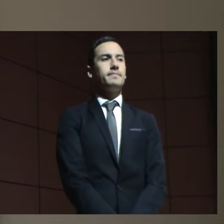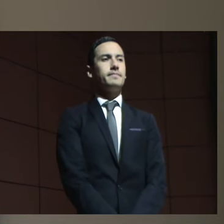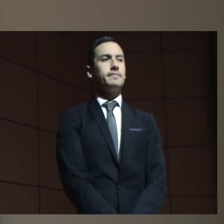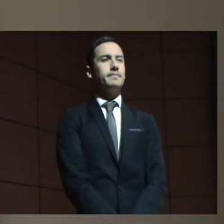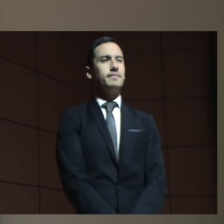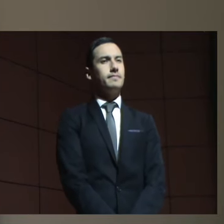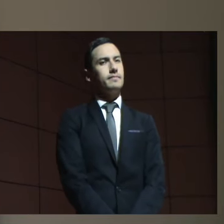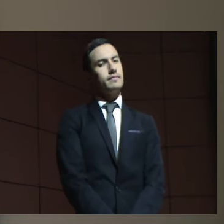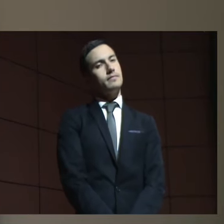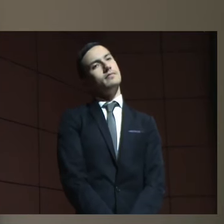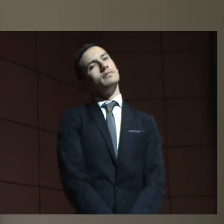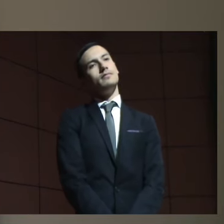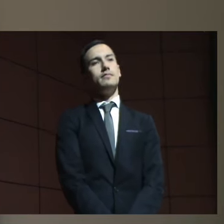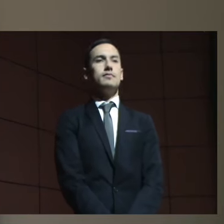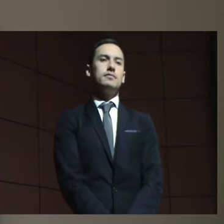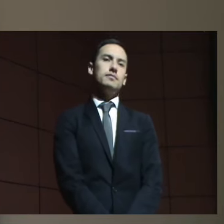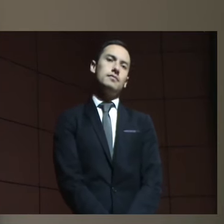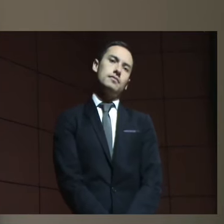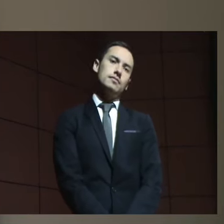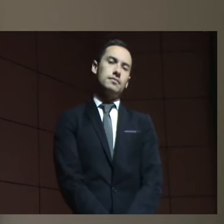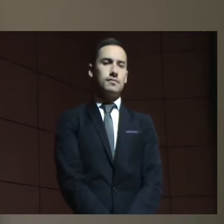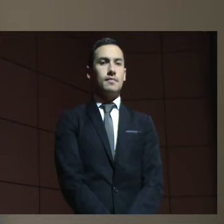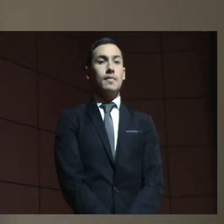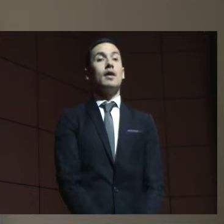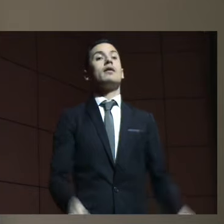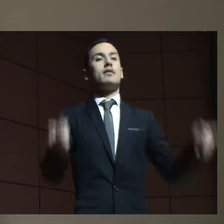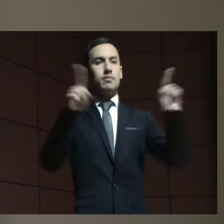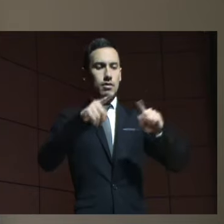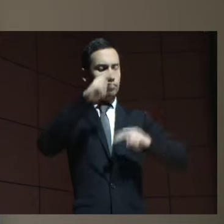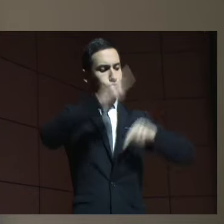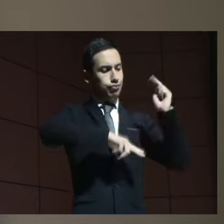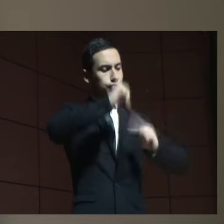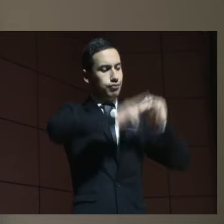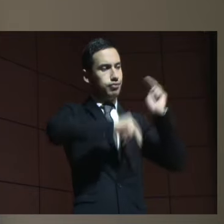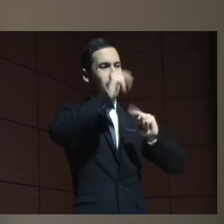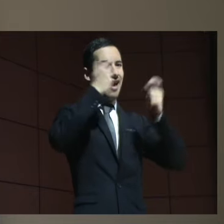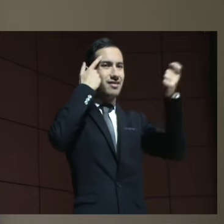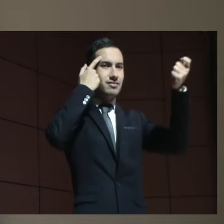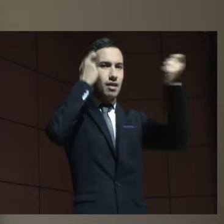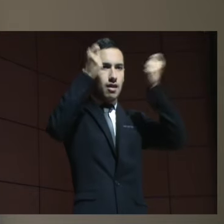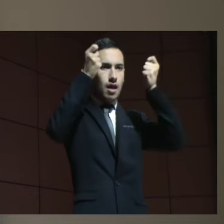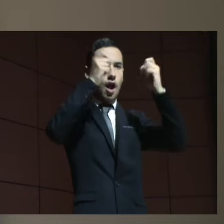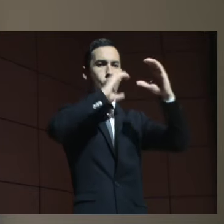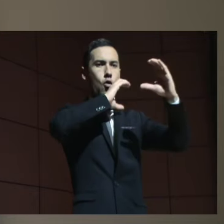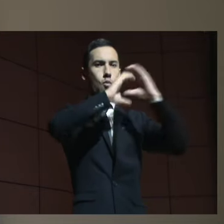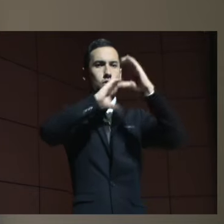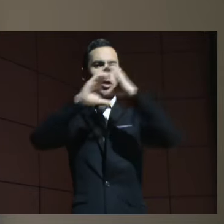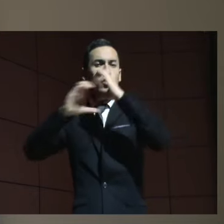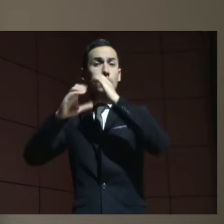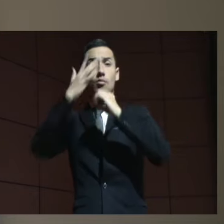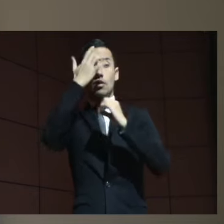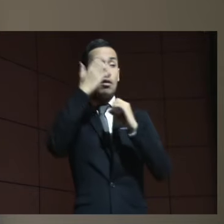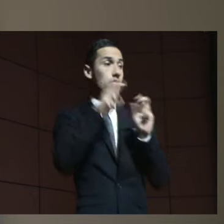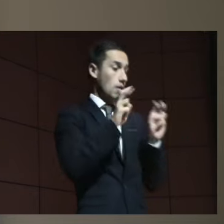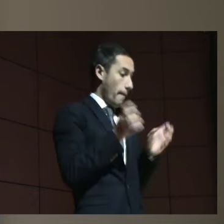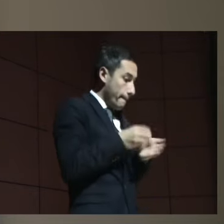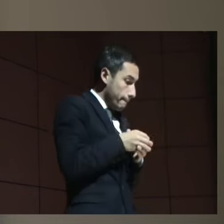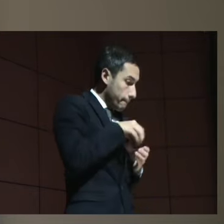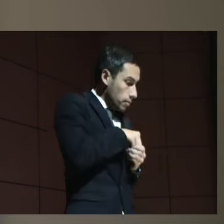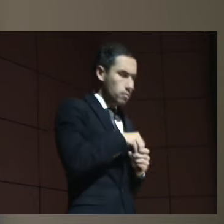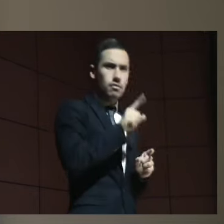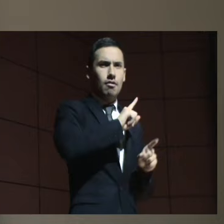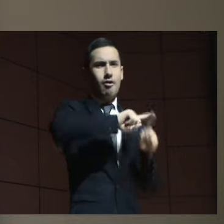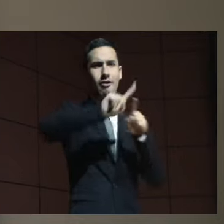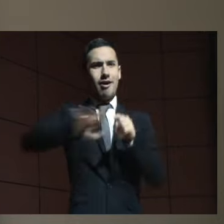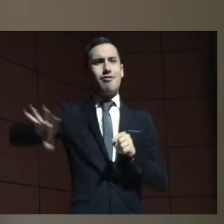Y también estamos construyendo una estrategia de comunicaciones, porque el cambio nos